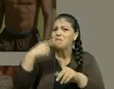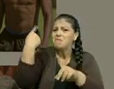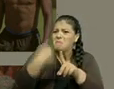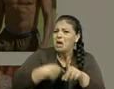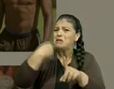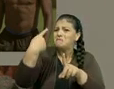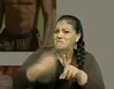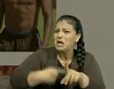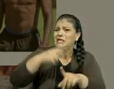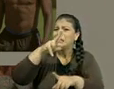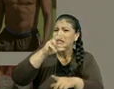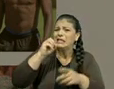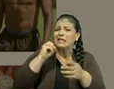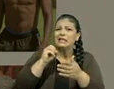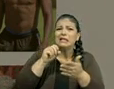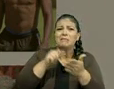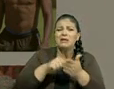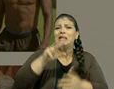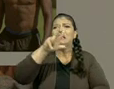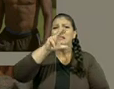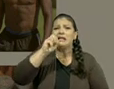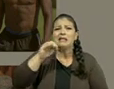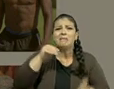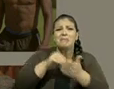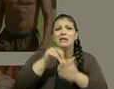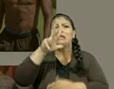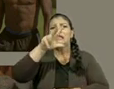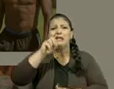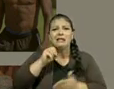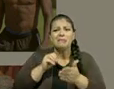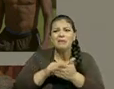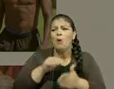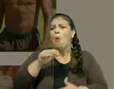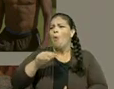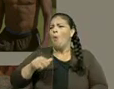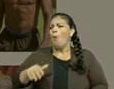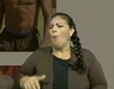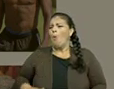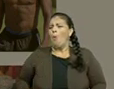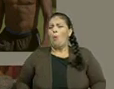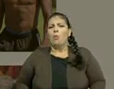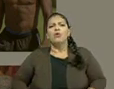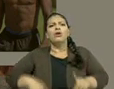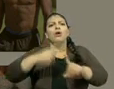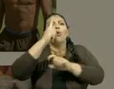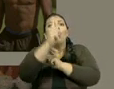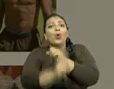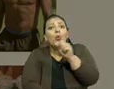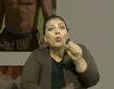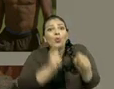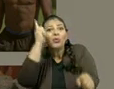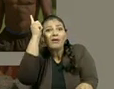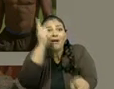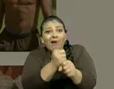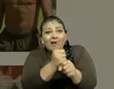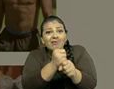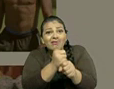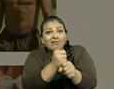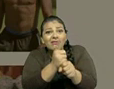eres bueno con la matemática. 30 mil, a ver, 300 mil más los 60,